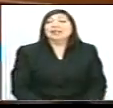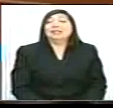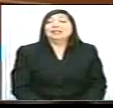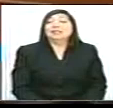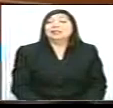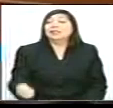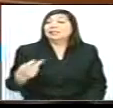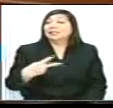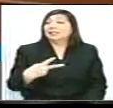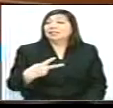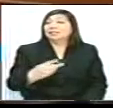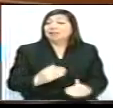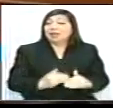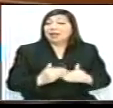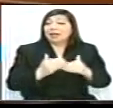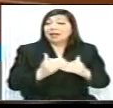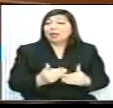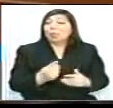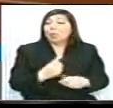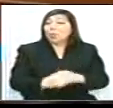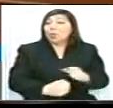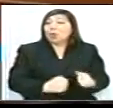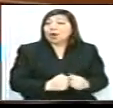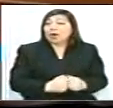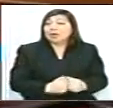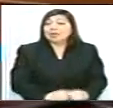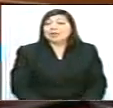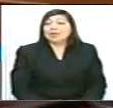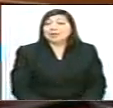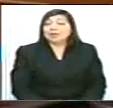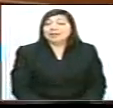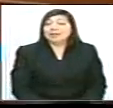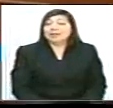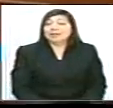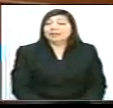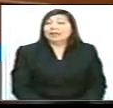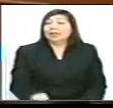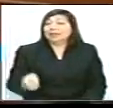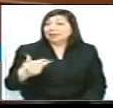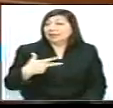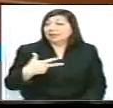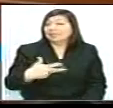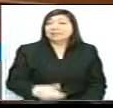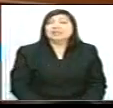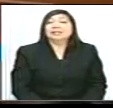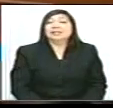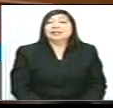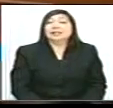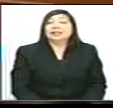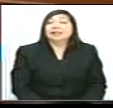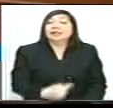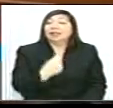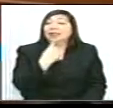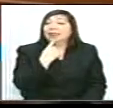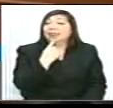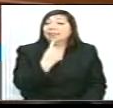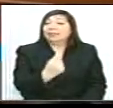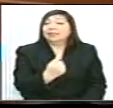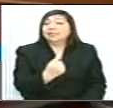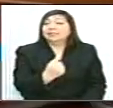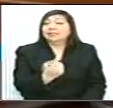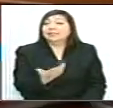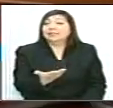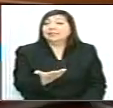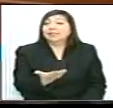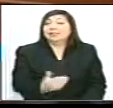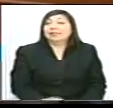en segundo lugar, ampliar la tasa anual de depreciación. Y en tercer lugar, se propone que